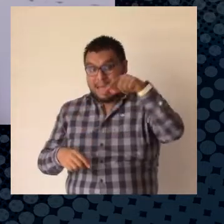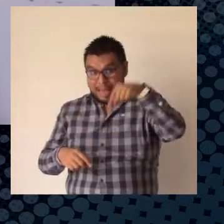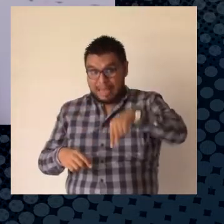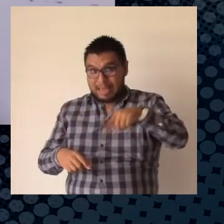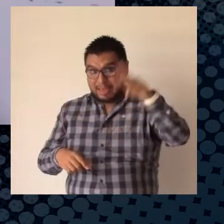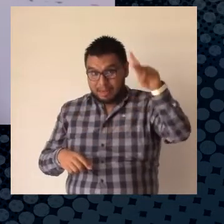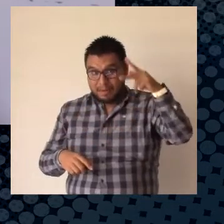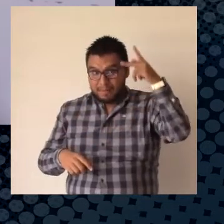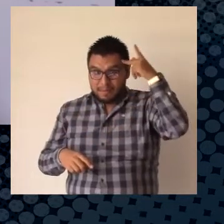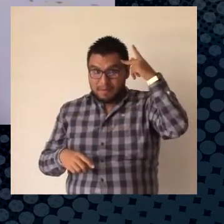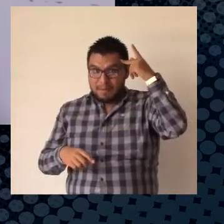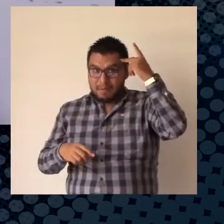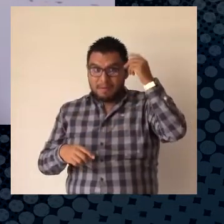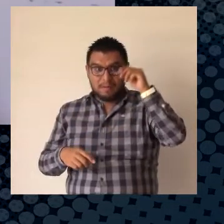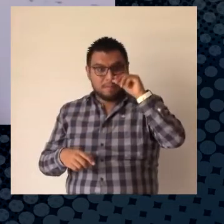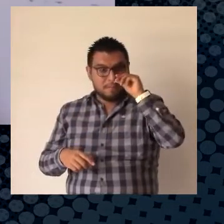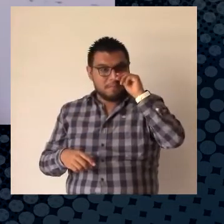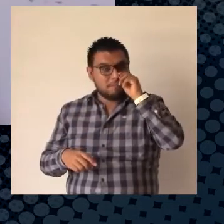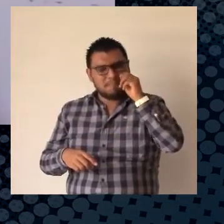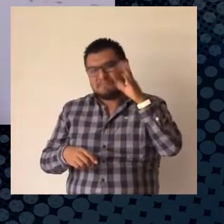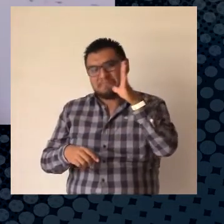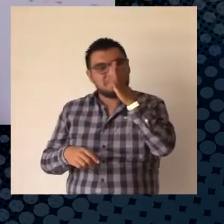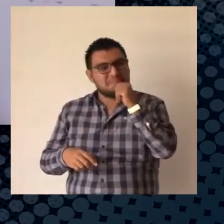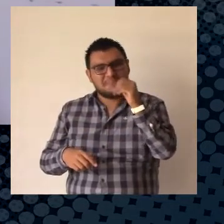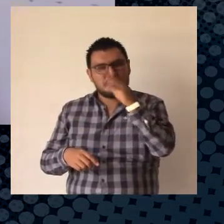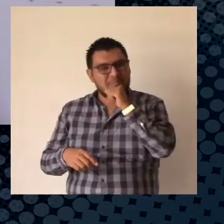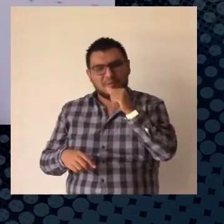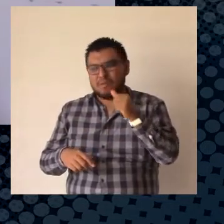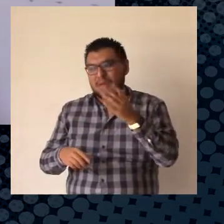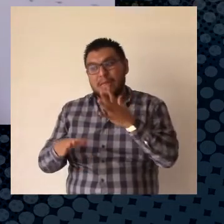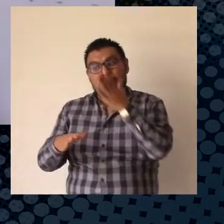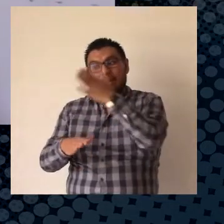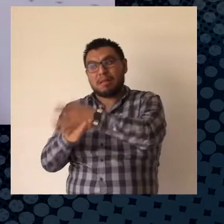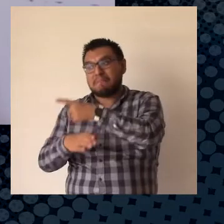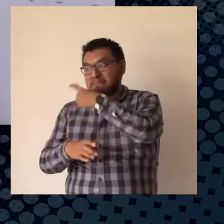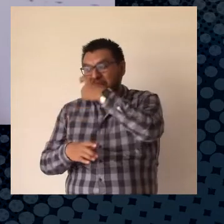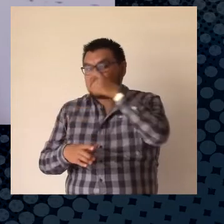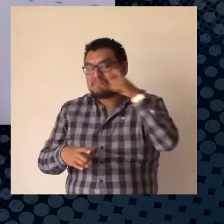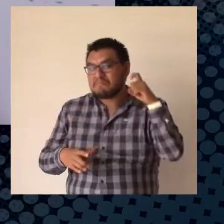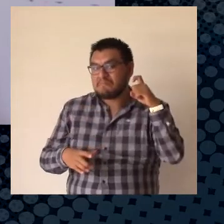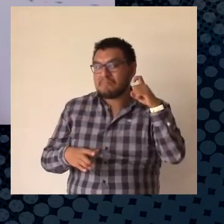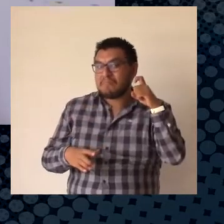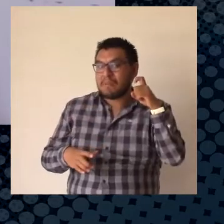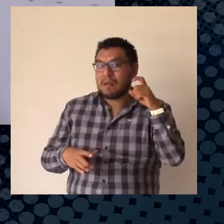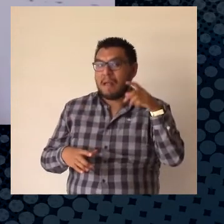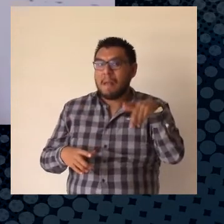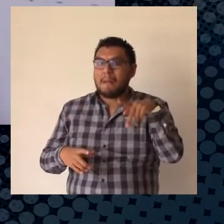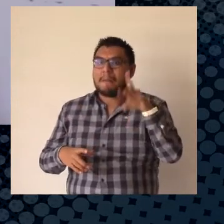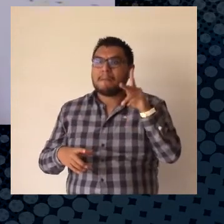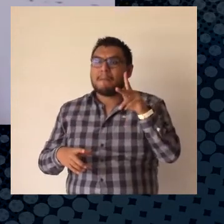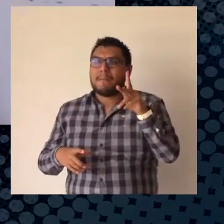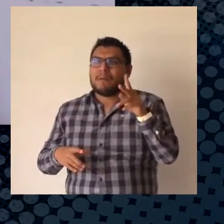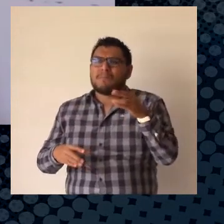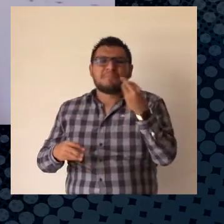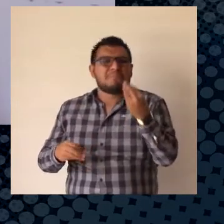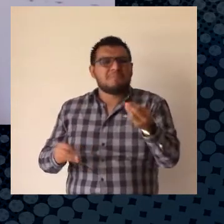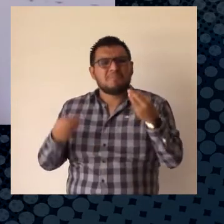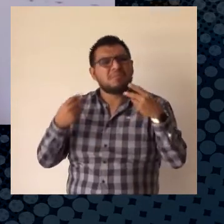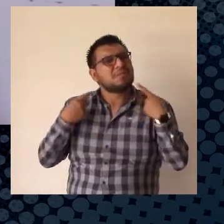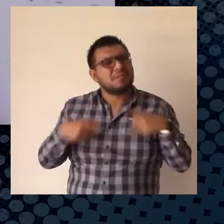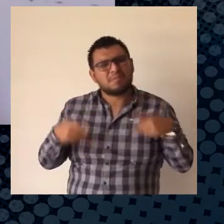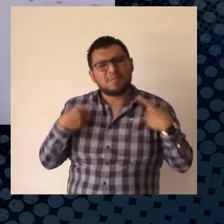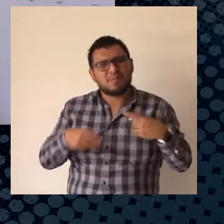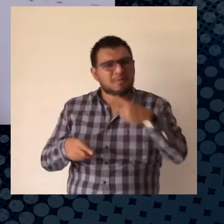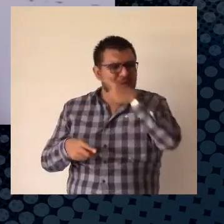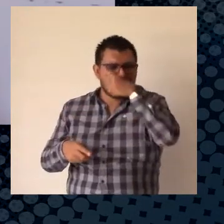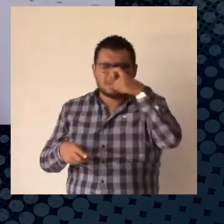eso. Estaba prohibido salir sin cubrebocas. Usted puede ver fotografías por todos lados de Puebla